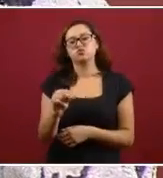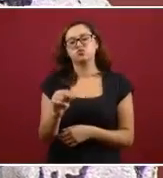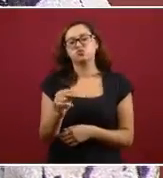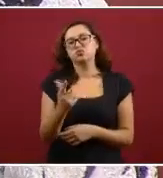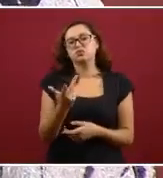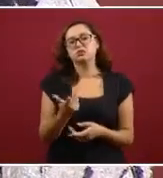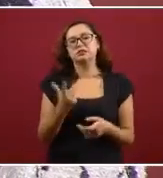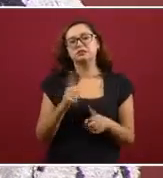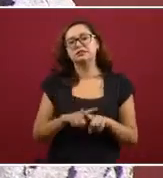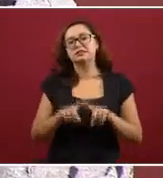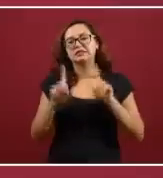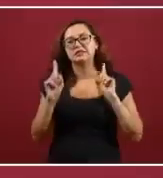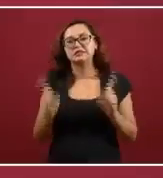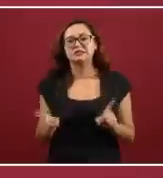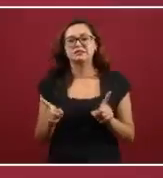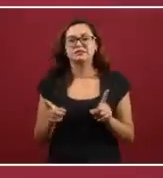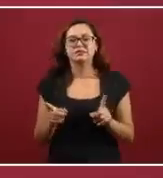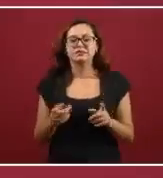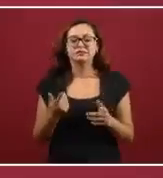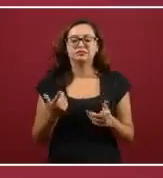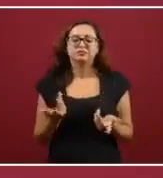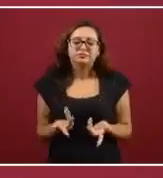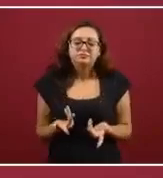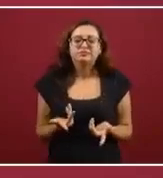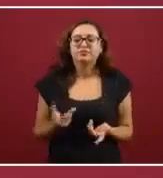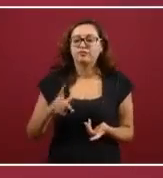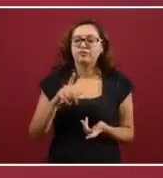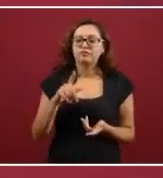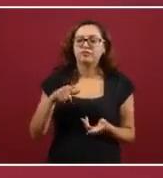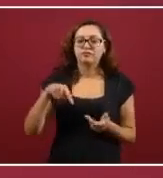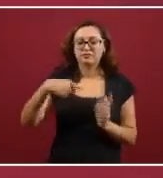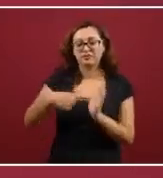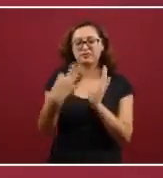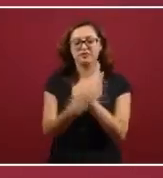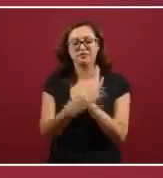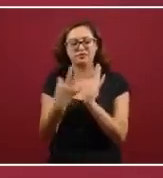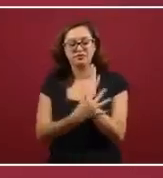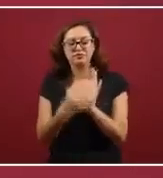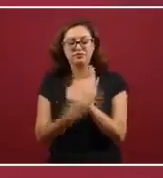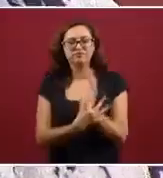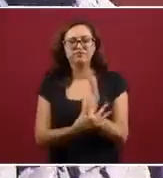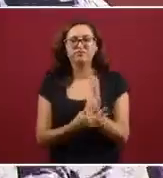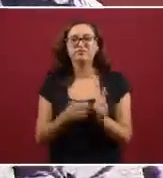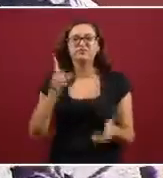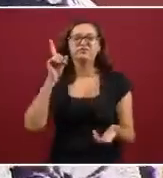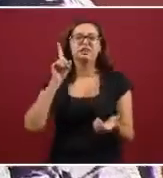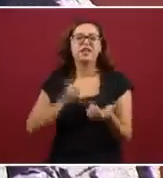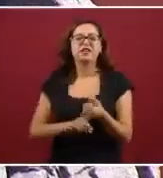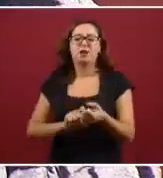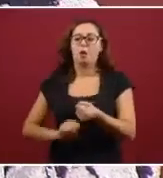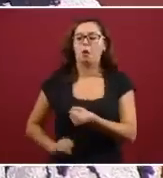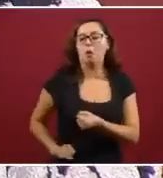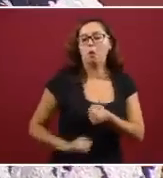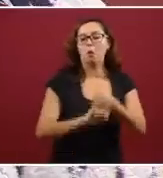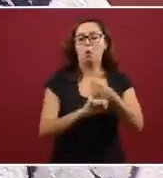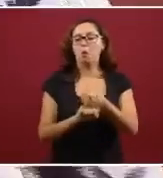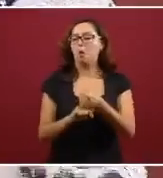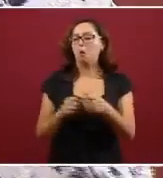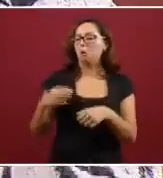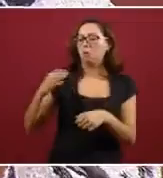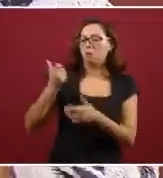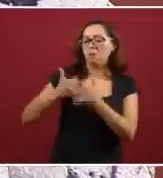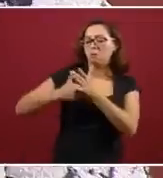lo conocemos mejor como subsidios. Lo que hay subsidios, se está subsidiando esa producción y al momento de llegar al mercado